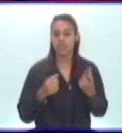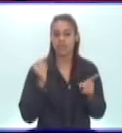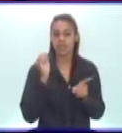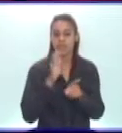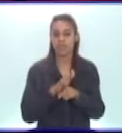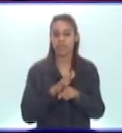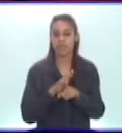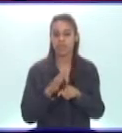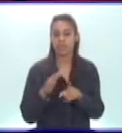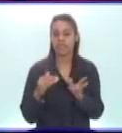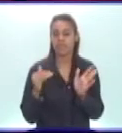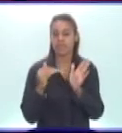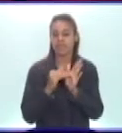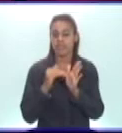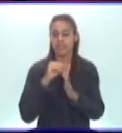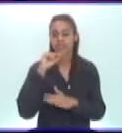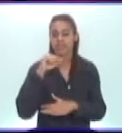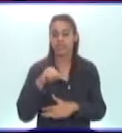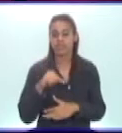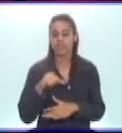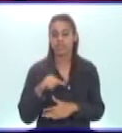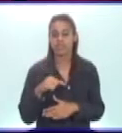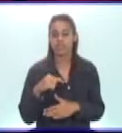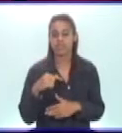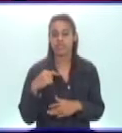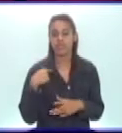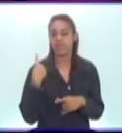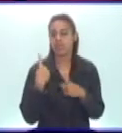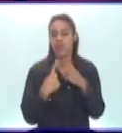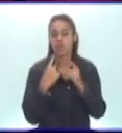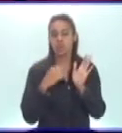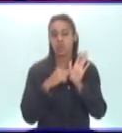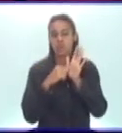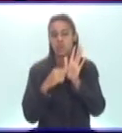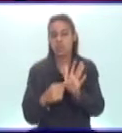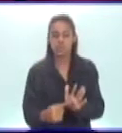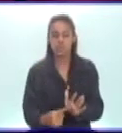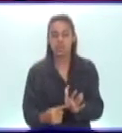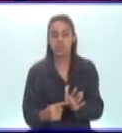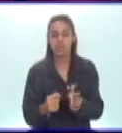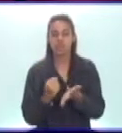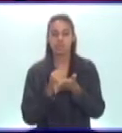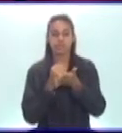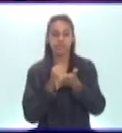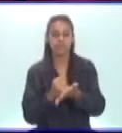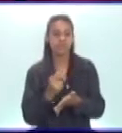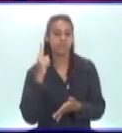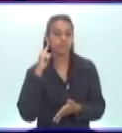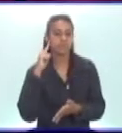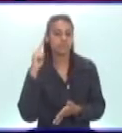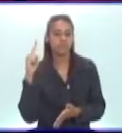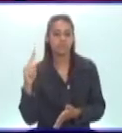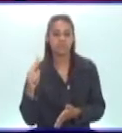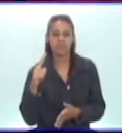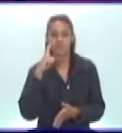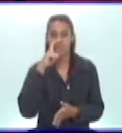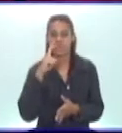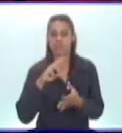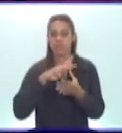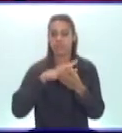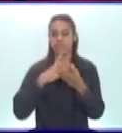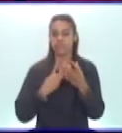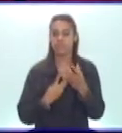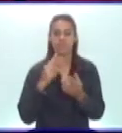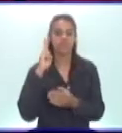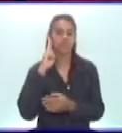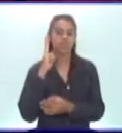la tarde de hoy, que son ciertas sugerencias para estimular la audición de los niños con discapacidad auditiva